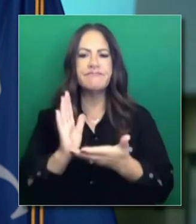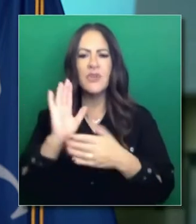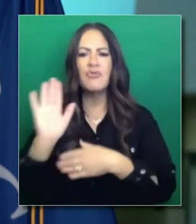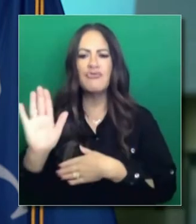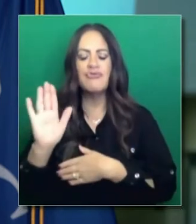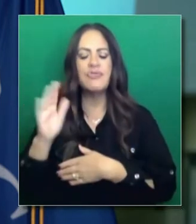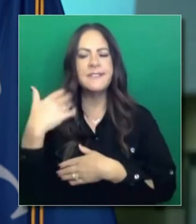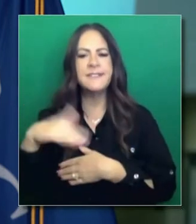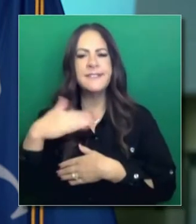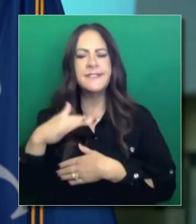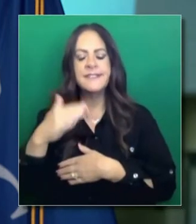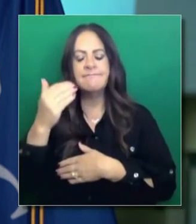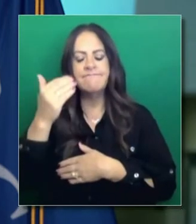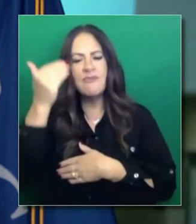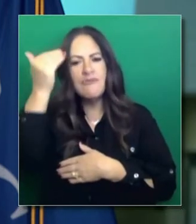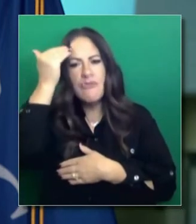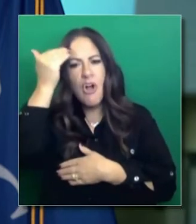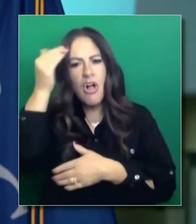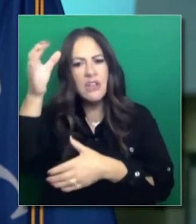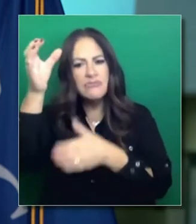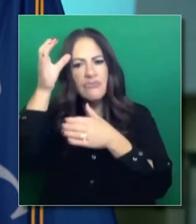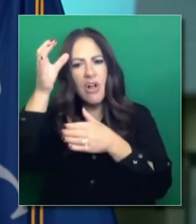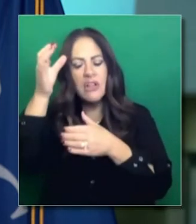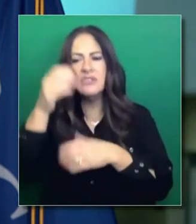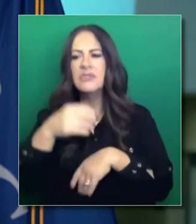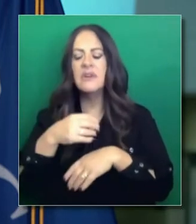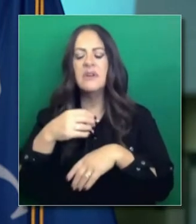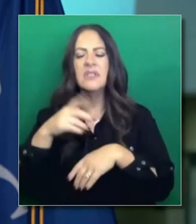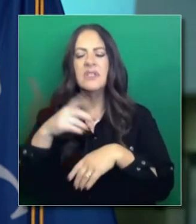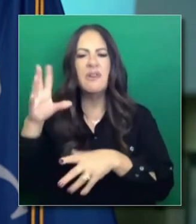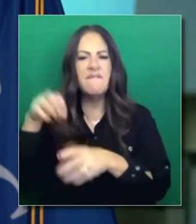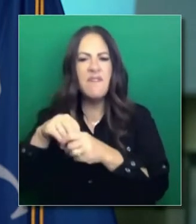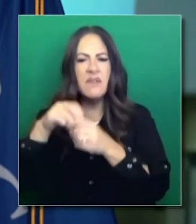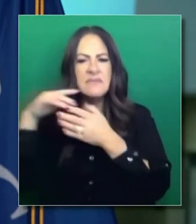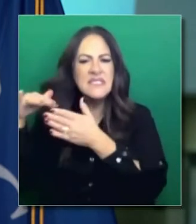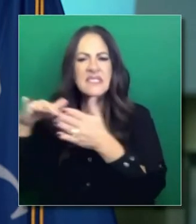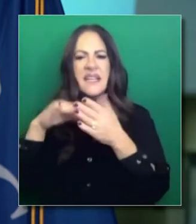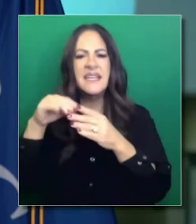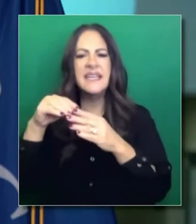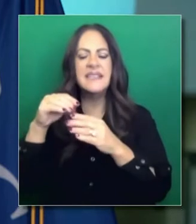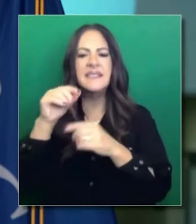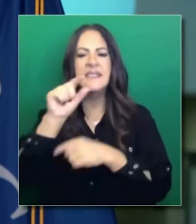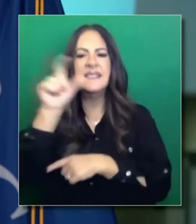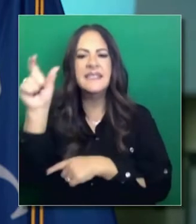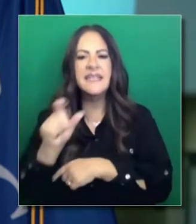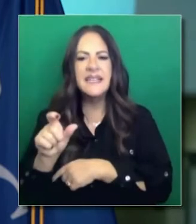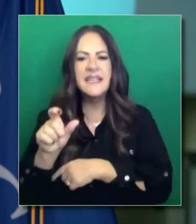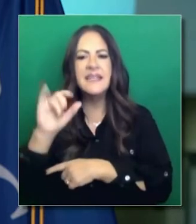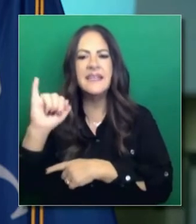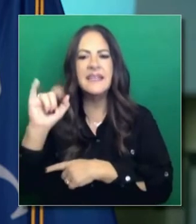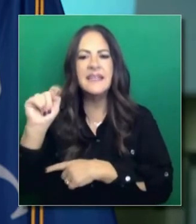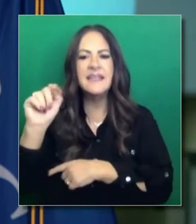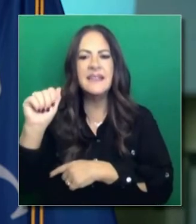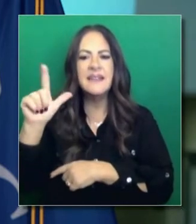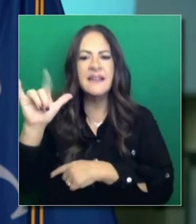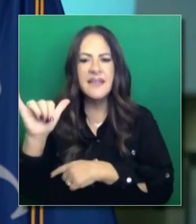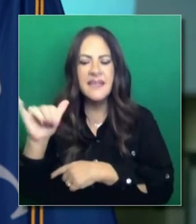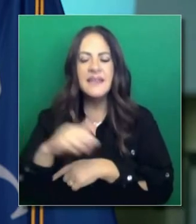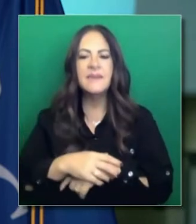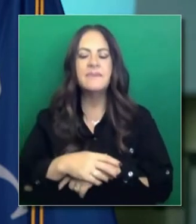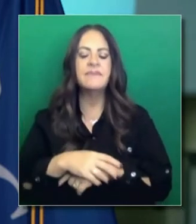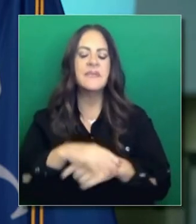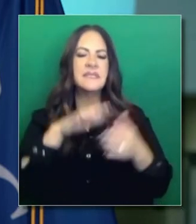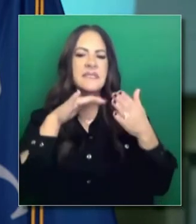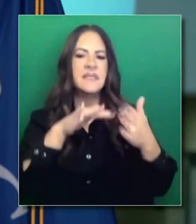California mucha sabiduría, información obtenida de estudios realizados en Italia sobre la reapertura